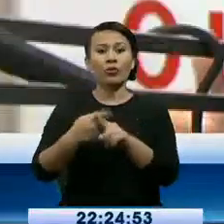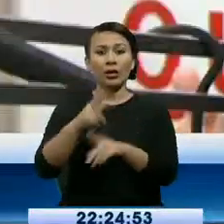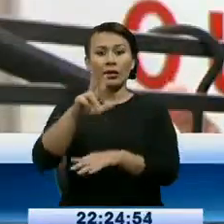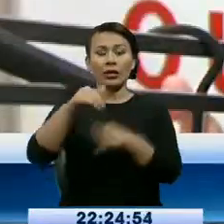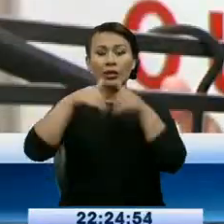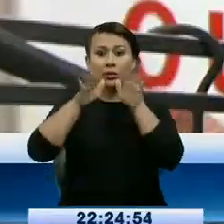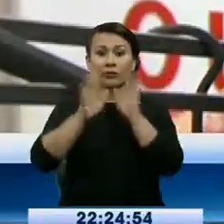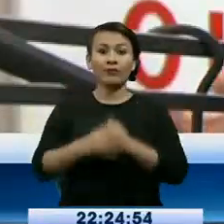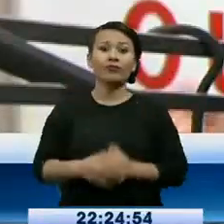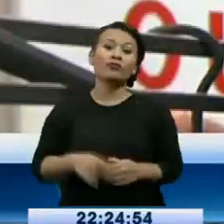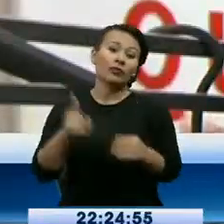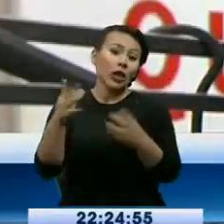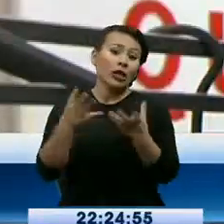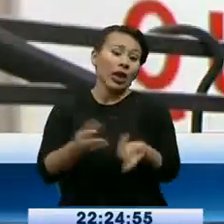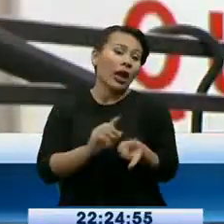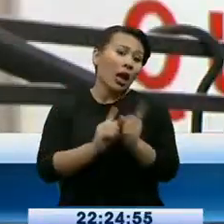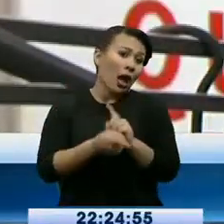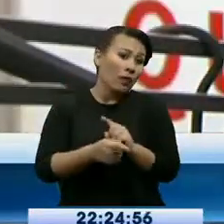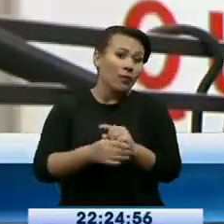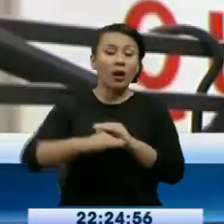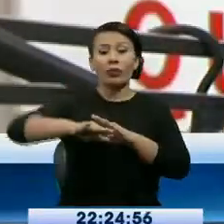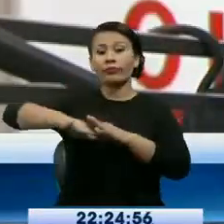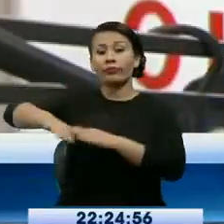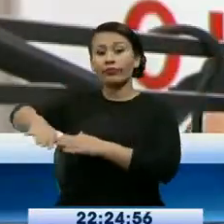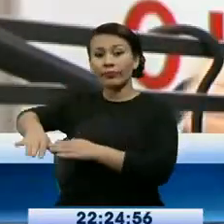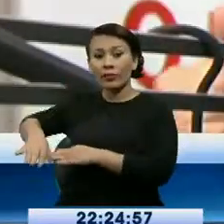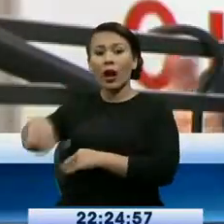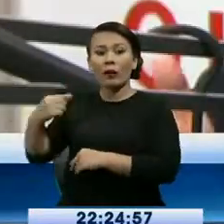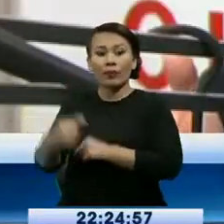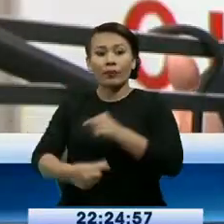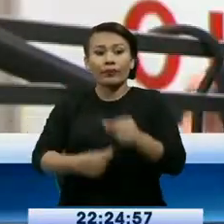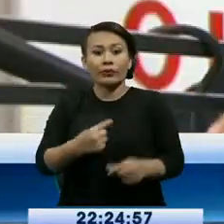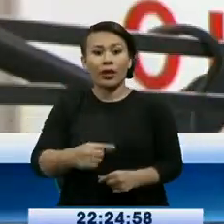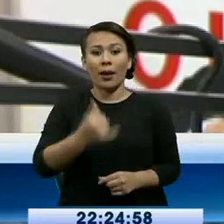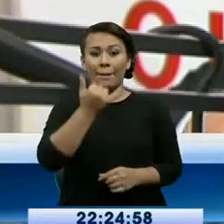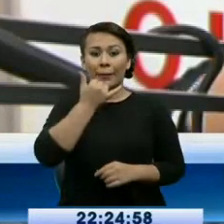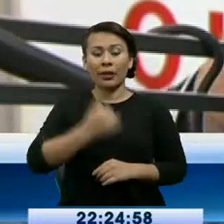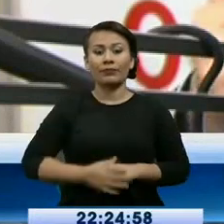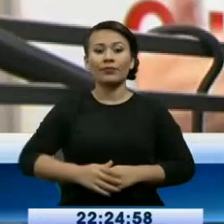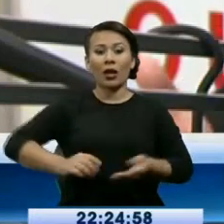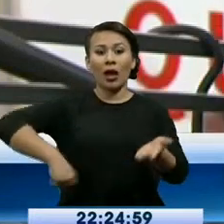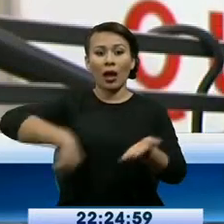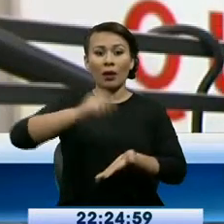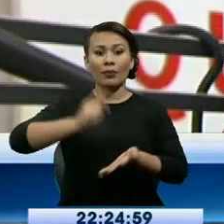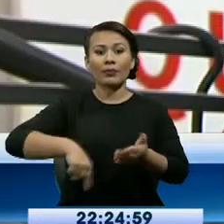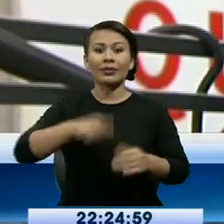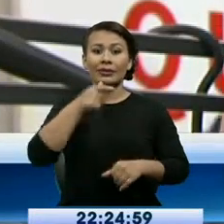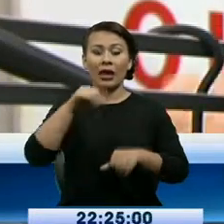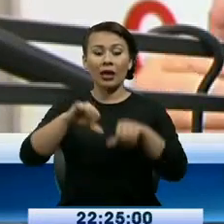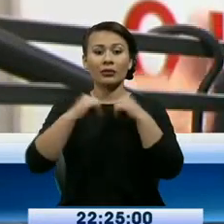ellos quieren el cambio, tenemos que dar marcha atrás a ese proceso ilegítimo aprobado